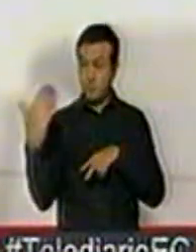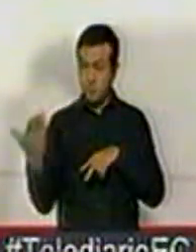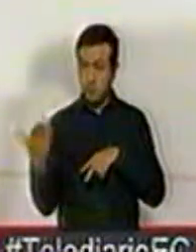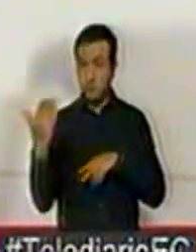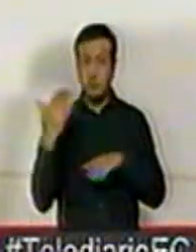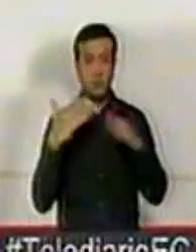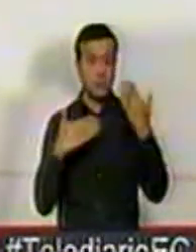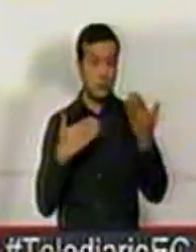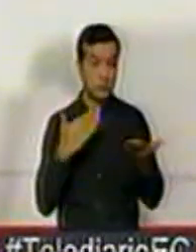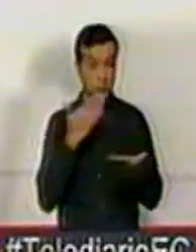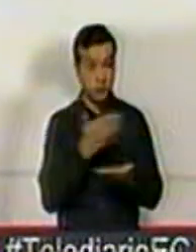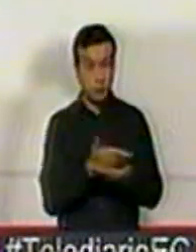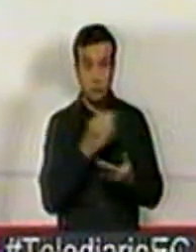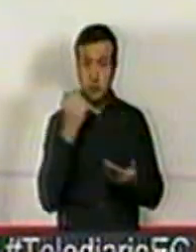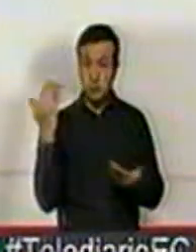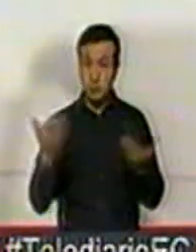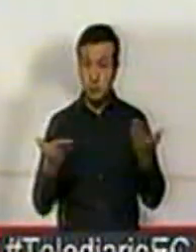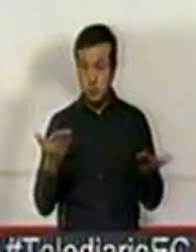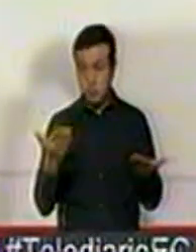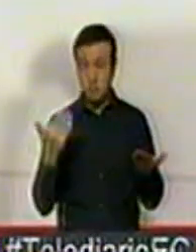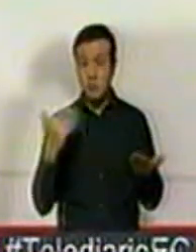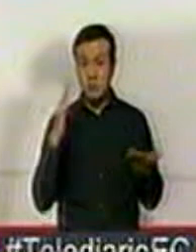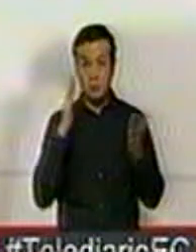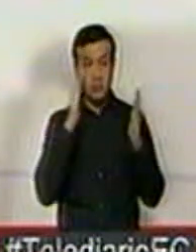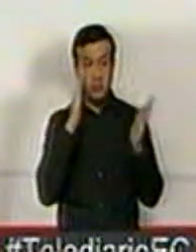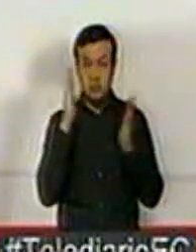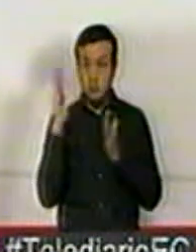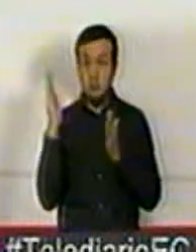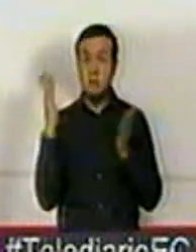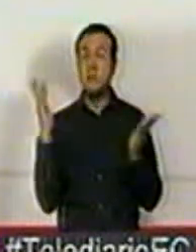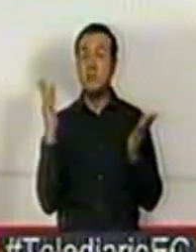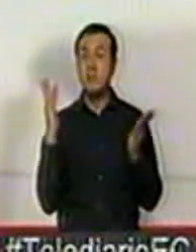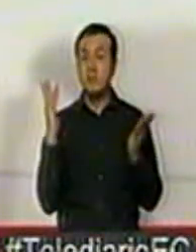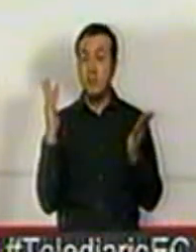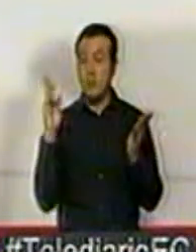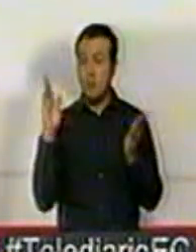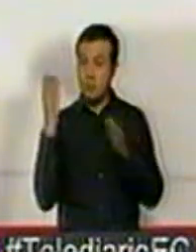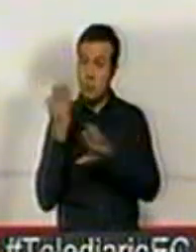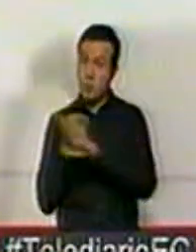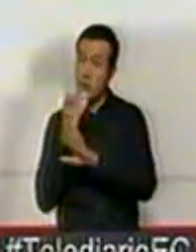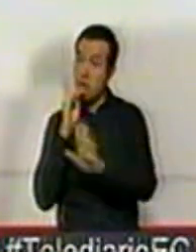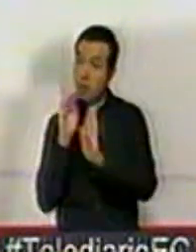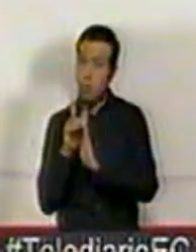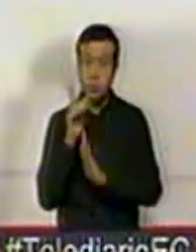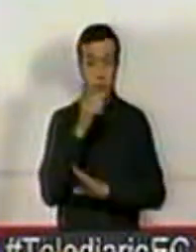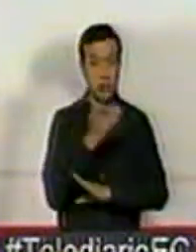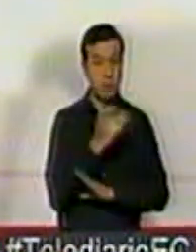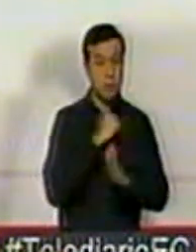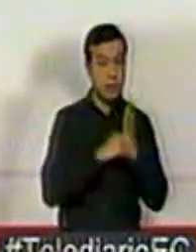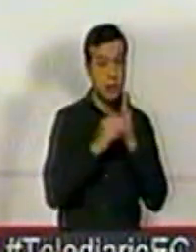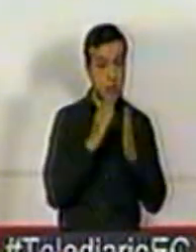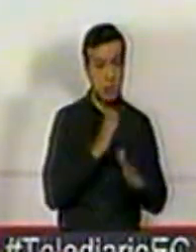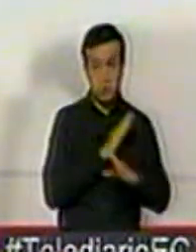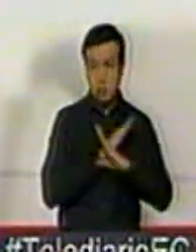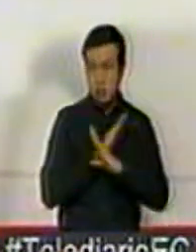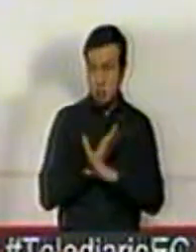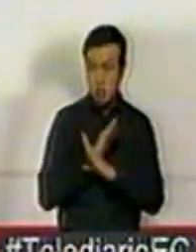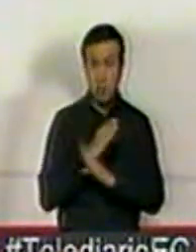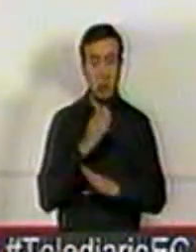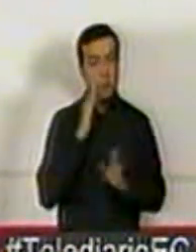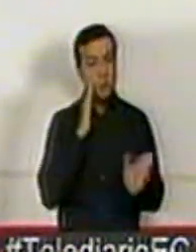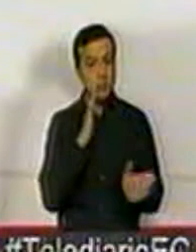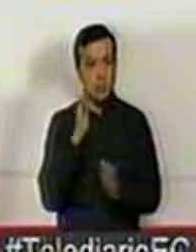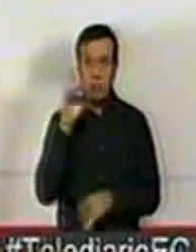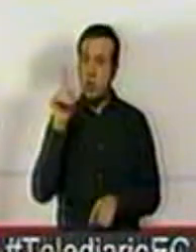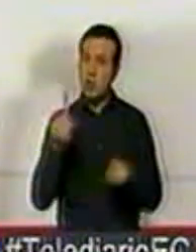la interpelante, y sobre todo la defensa que hace la misma ministra. Por eso les decía que es importante, porque a